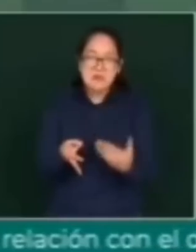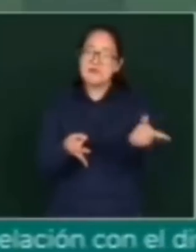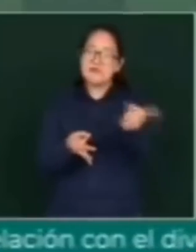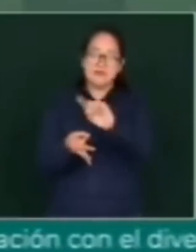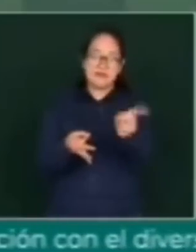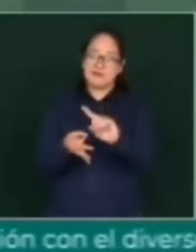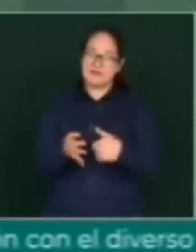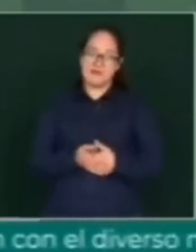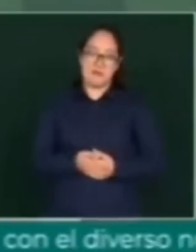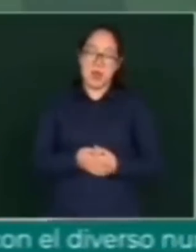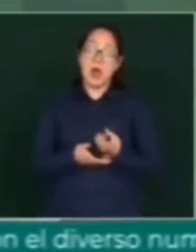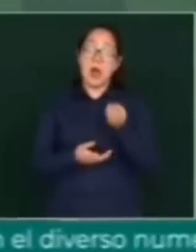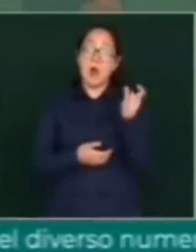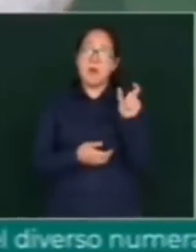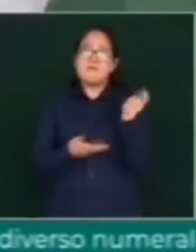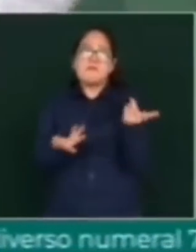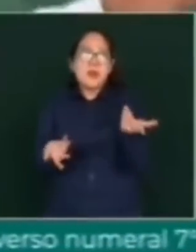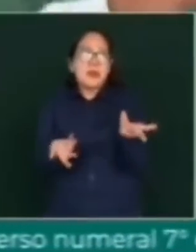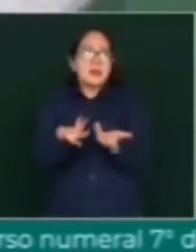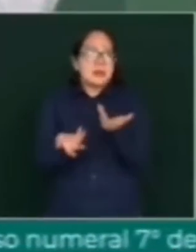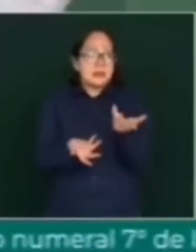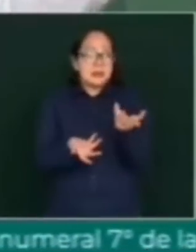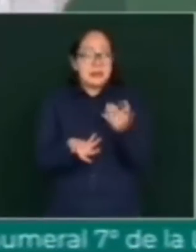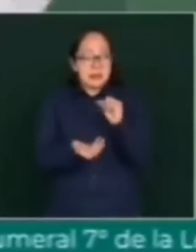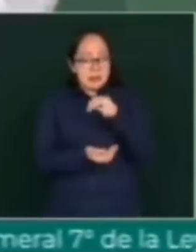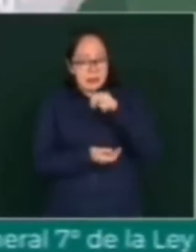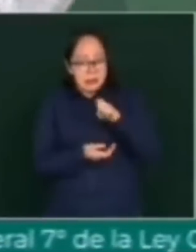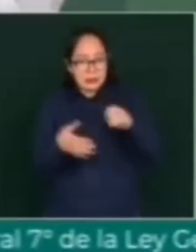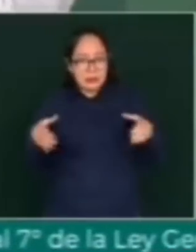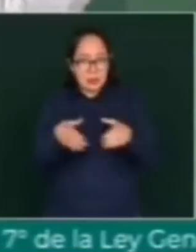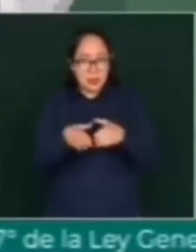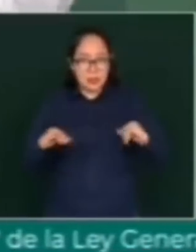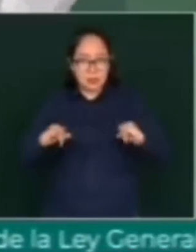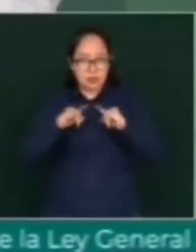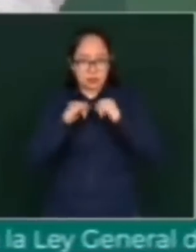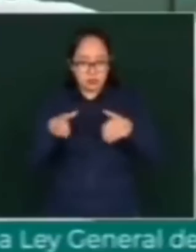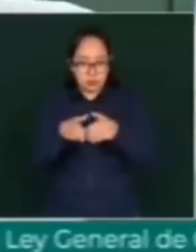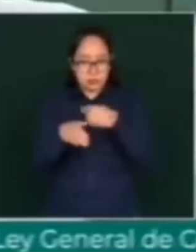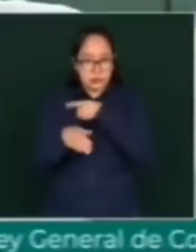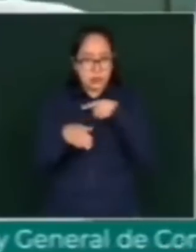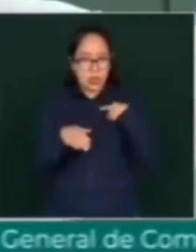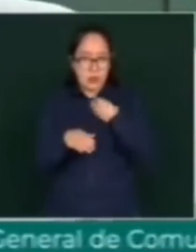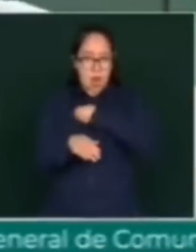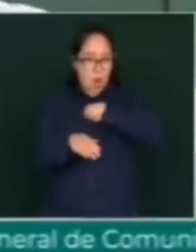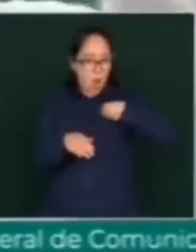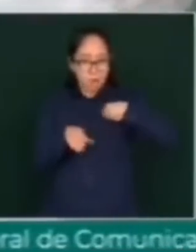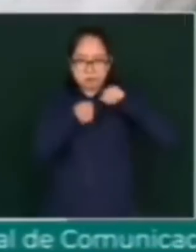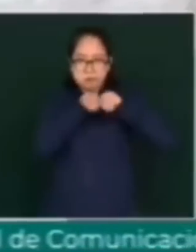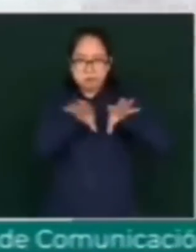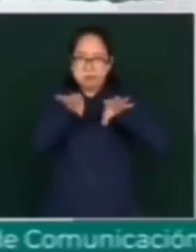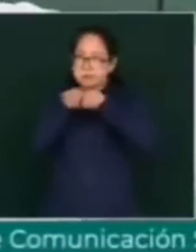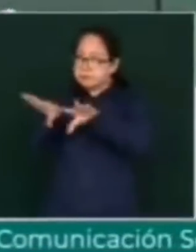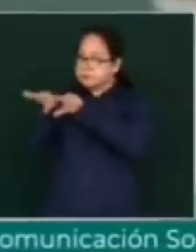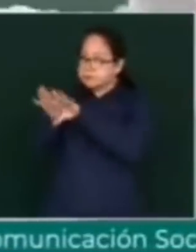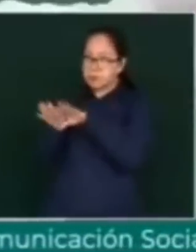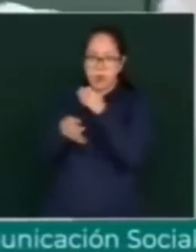cuando deberían de estar difundiendo todo este procedimiento, entregados